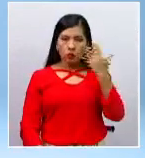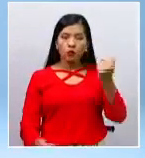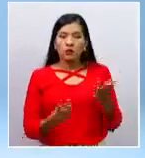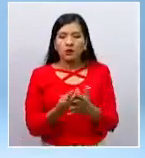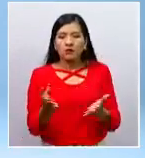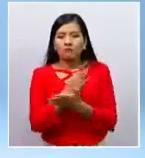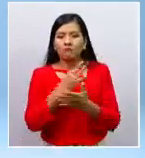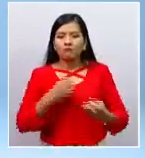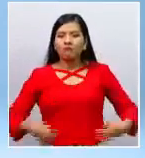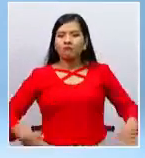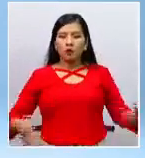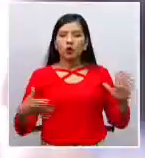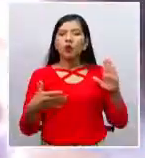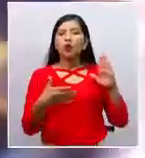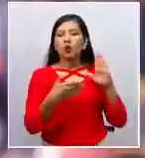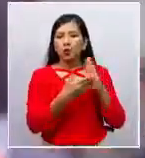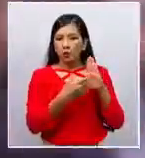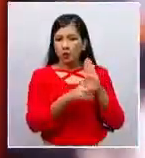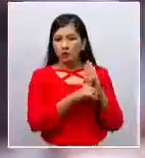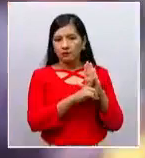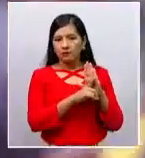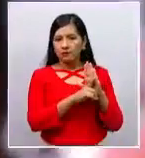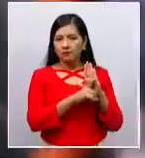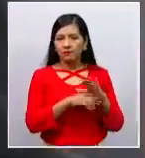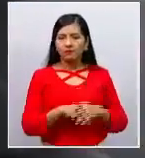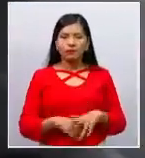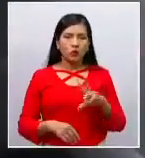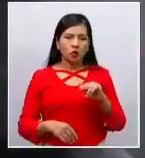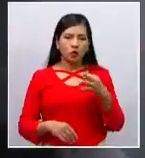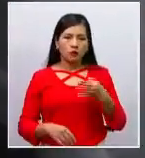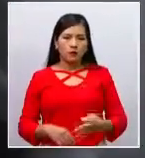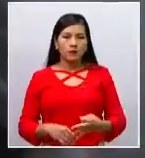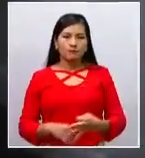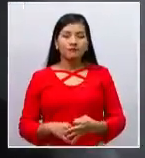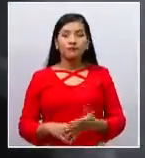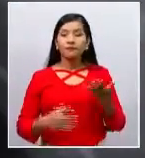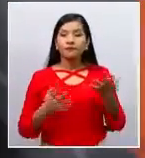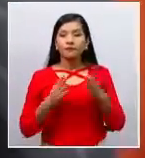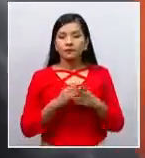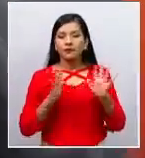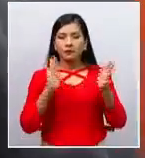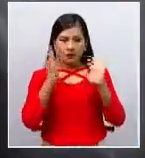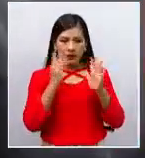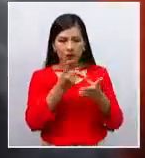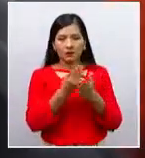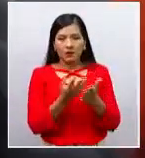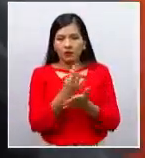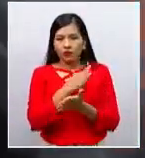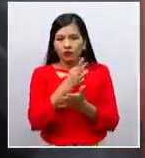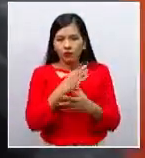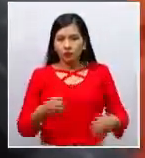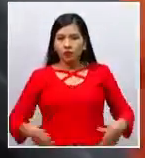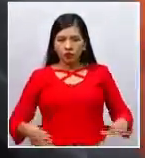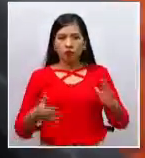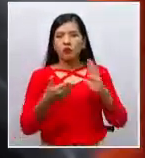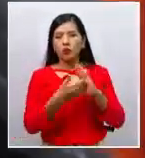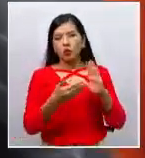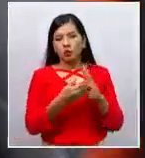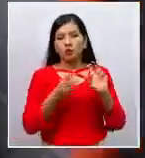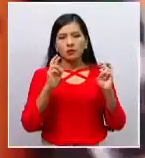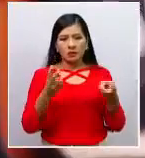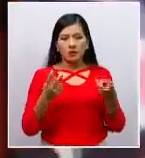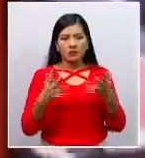ganancias ilícitas. Se dio la probabilidad de autoría de los créditos vinculados, que es el delito financiero,